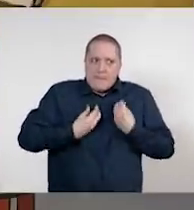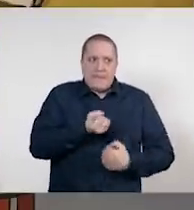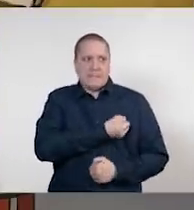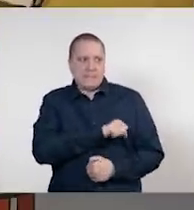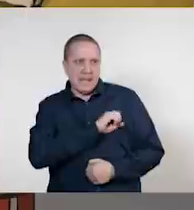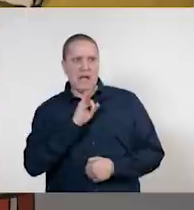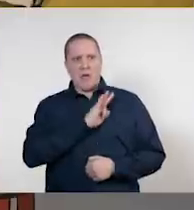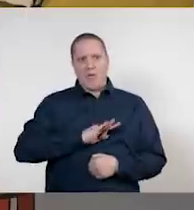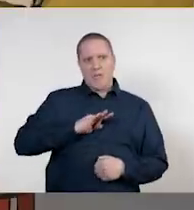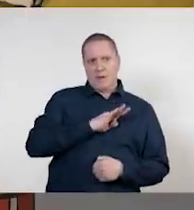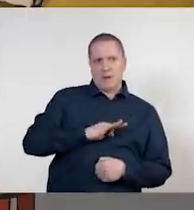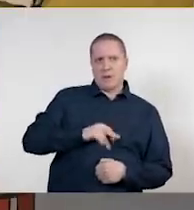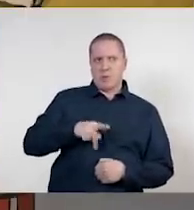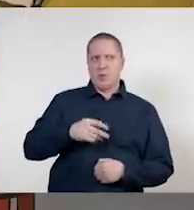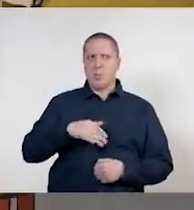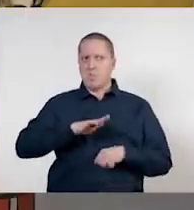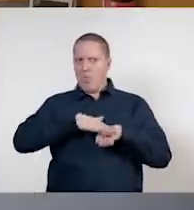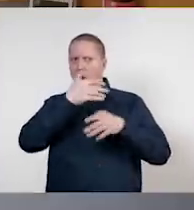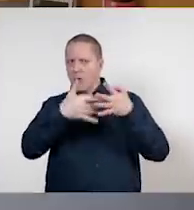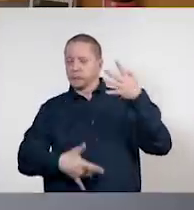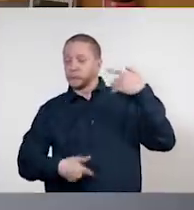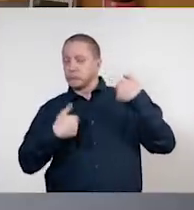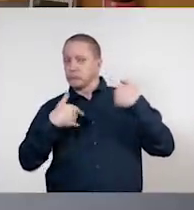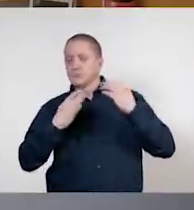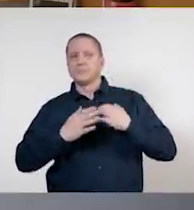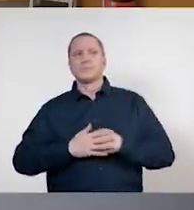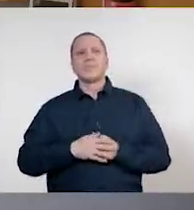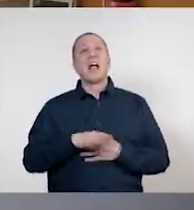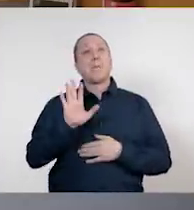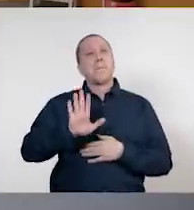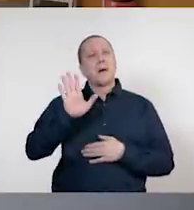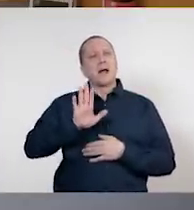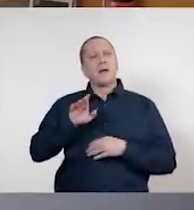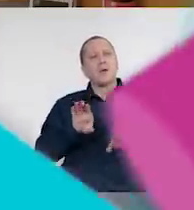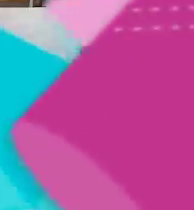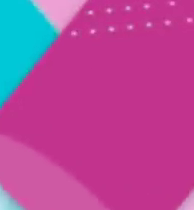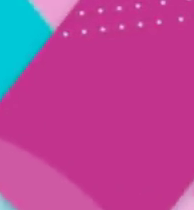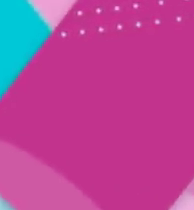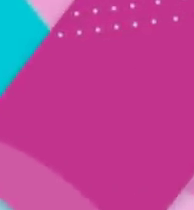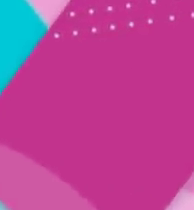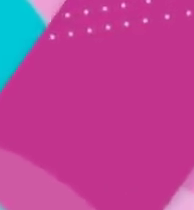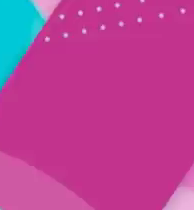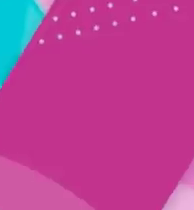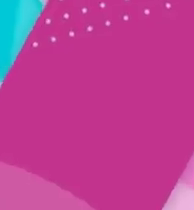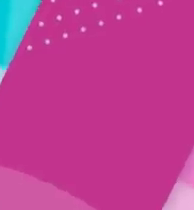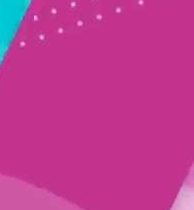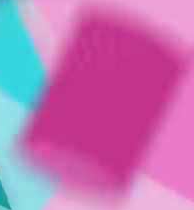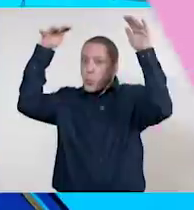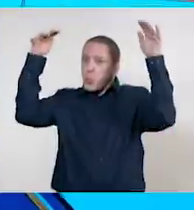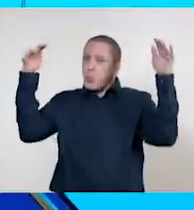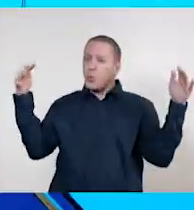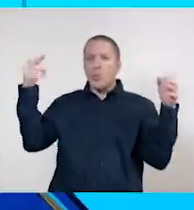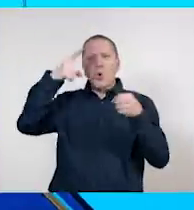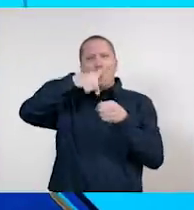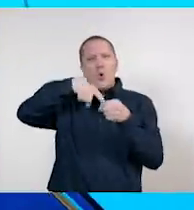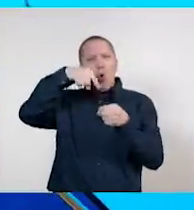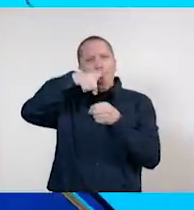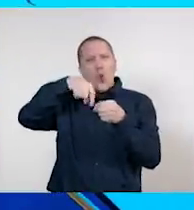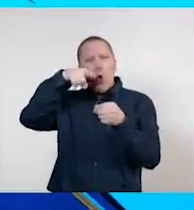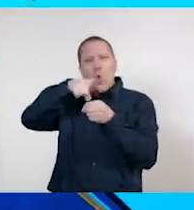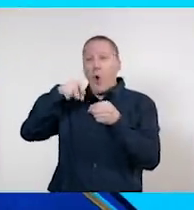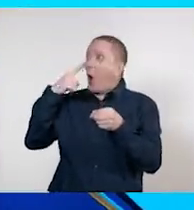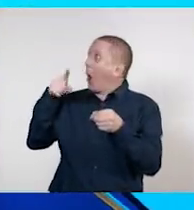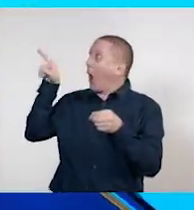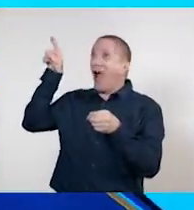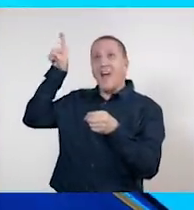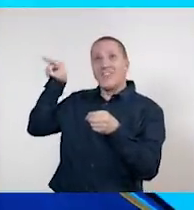vivir sanos, felices y felices. Es como si tuviéramos un paraguas muy grande, sí, con muchos colores,